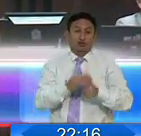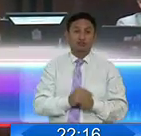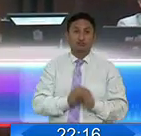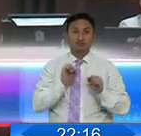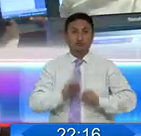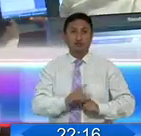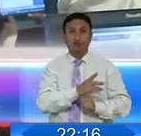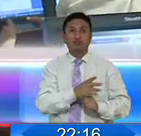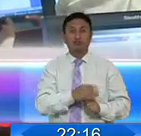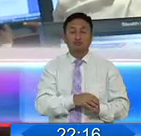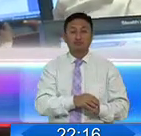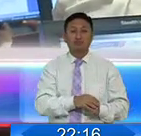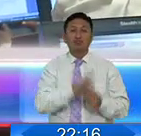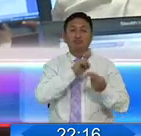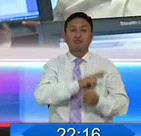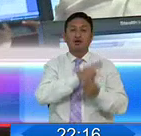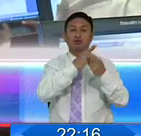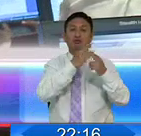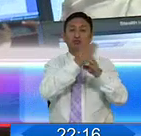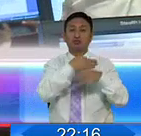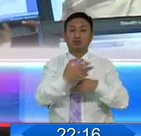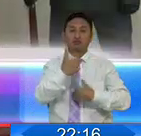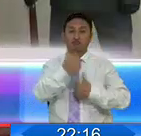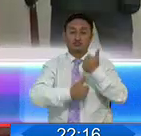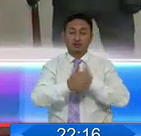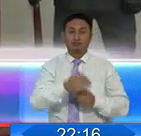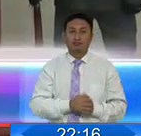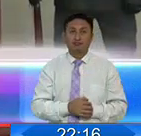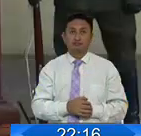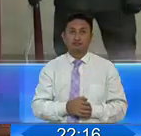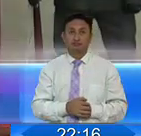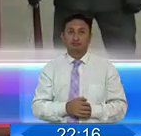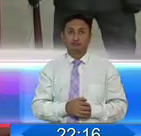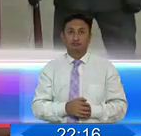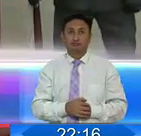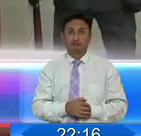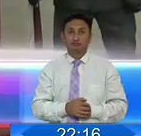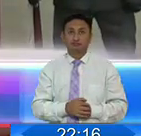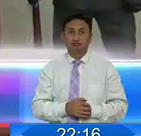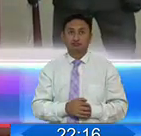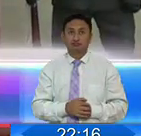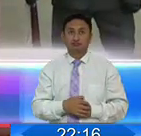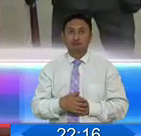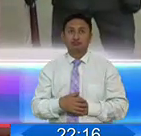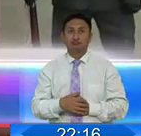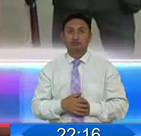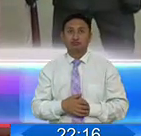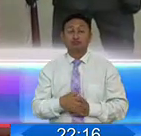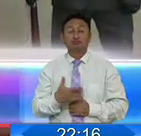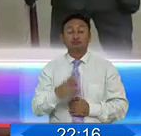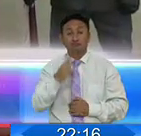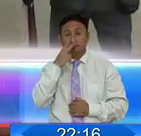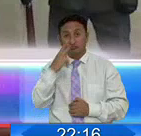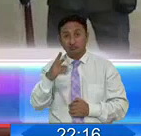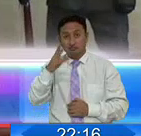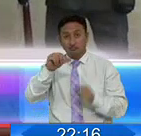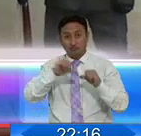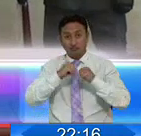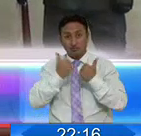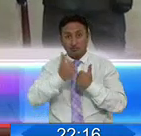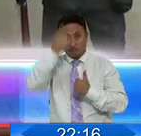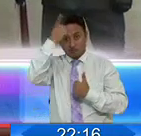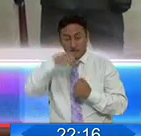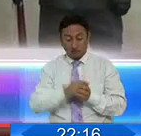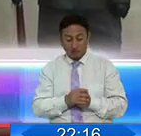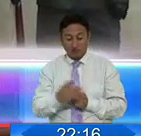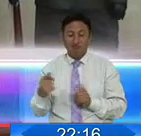se retomen el tratamiento de las reformas a la función legislativa pues hemos visto que mucho ha afectado las decisiones de la asamblea o ha difuminado el